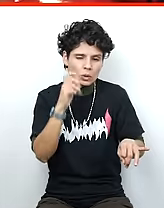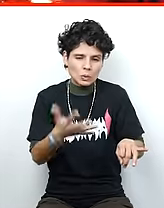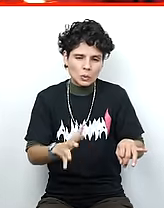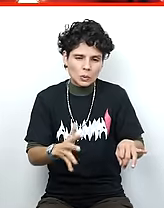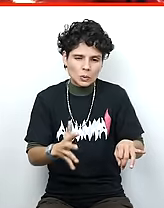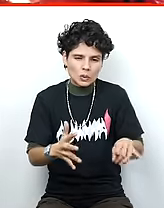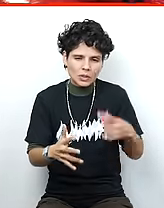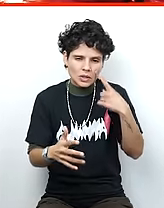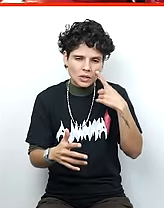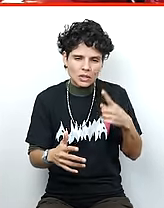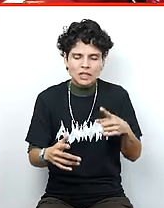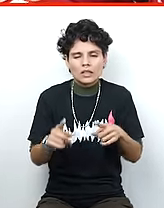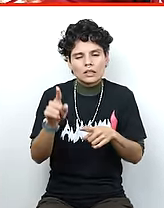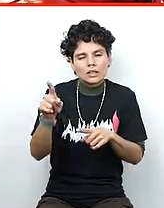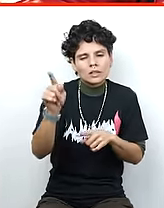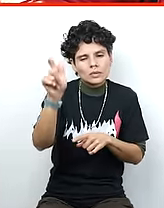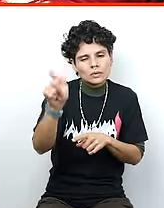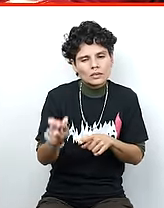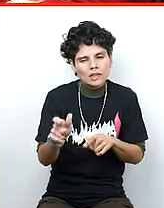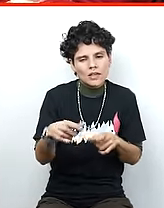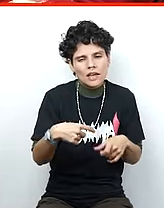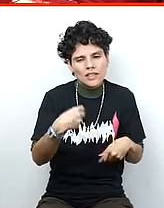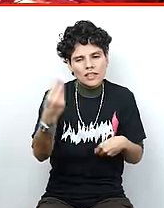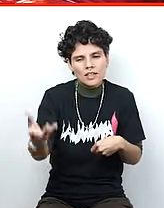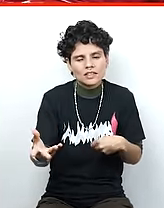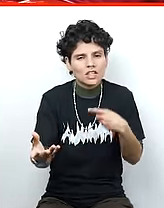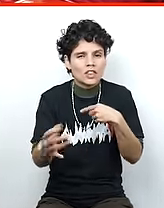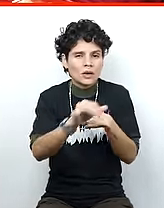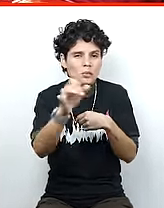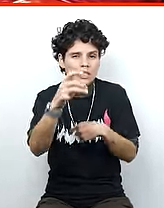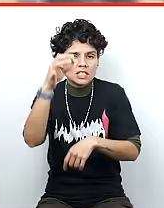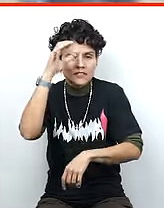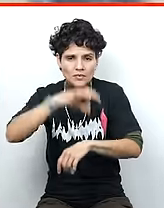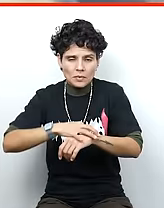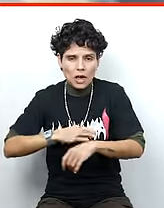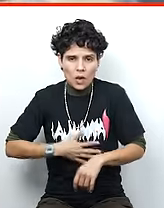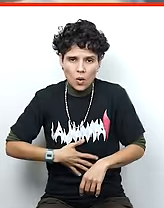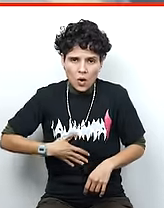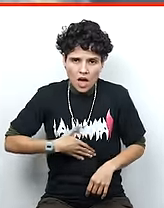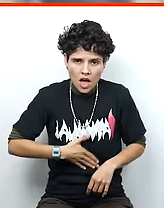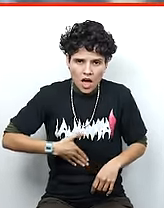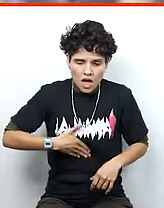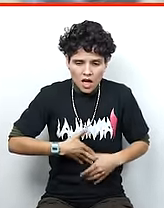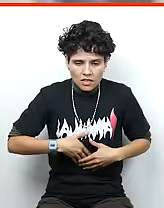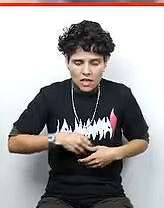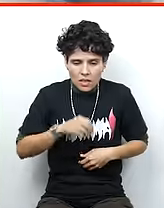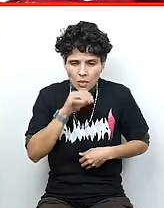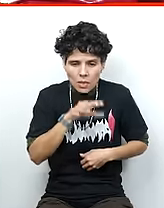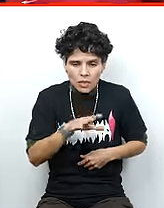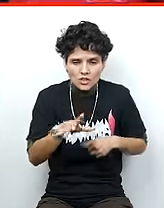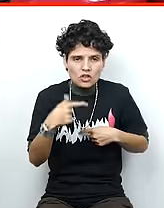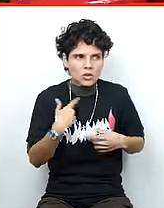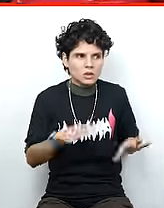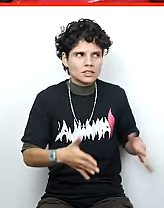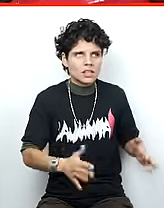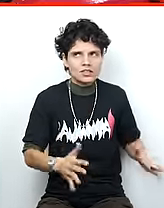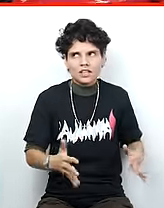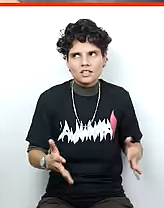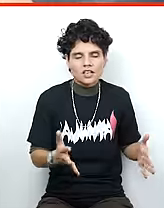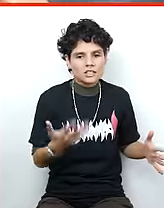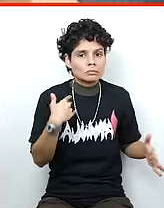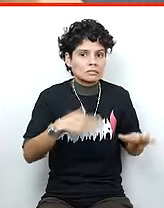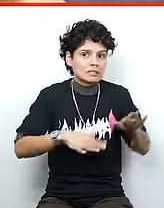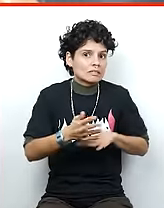crudas y andaba un gordito del equipo del pues, y que después andaban diciendo que andaban enfermos la guata y vaya, me imagino que era por el